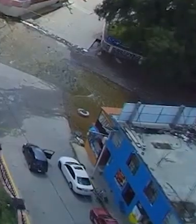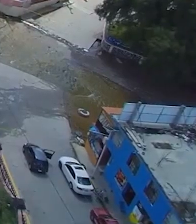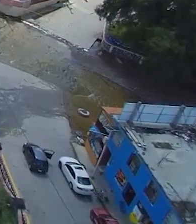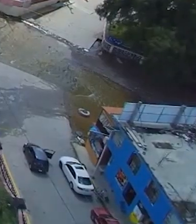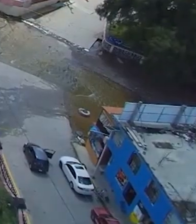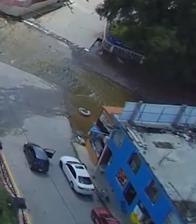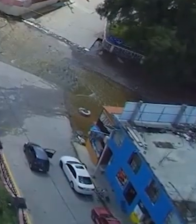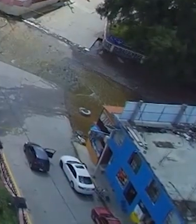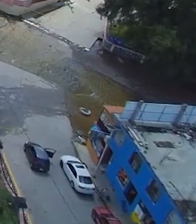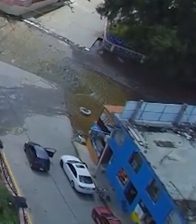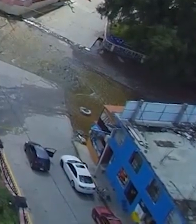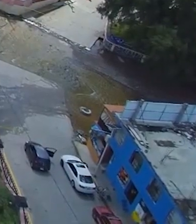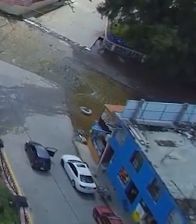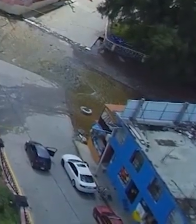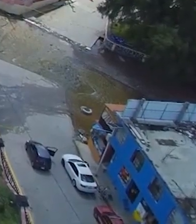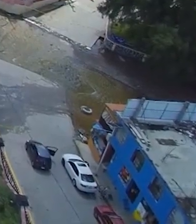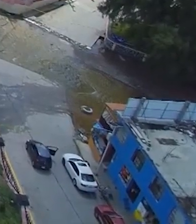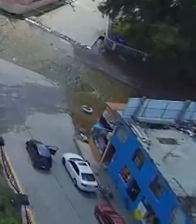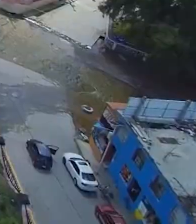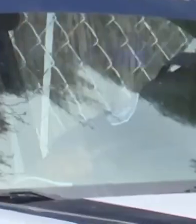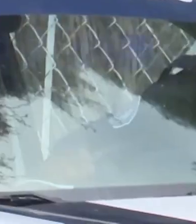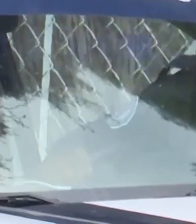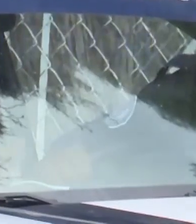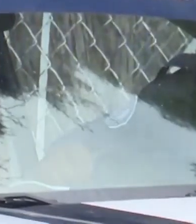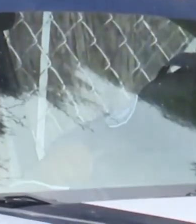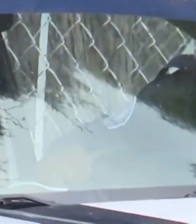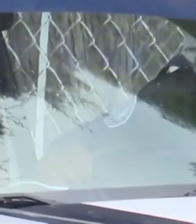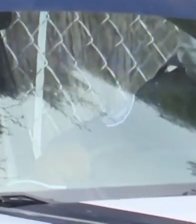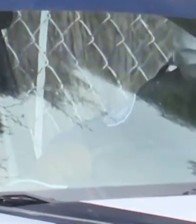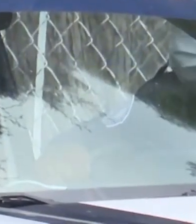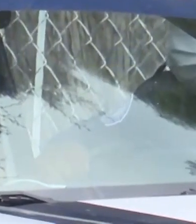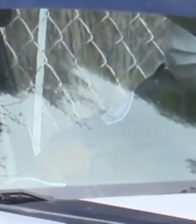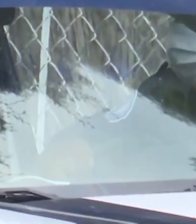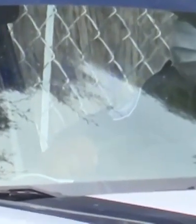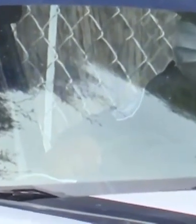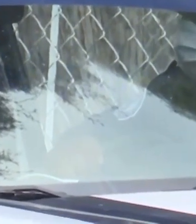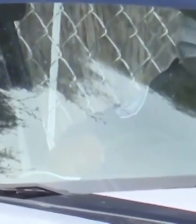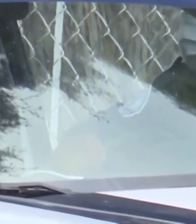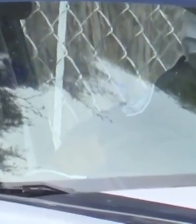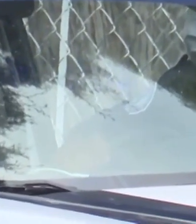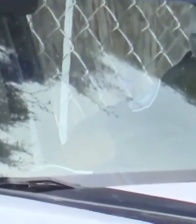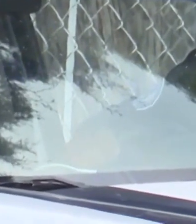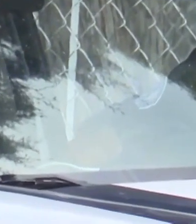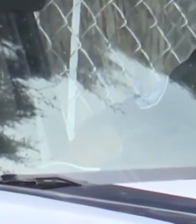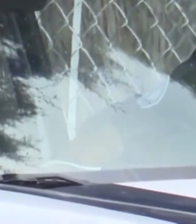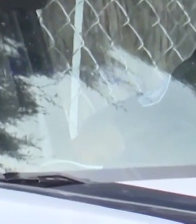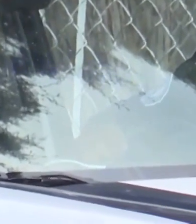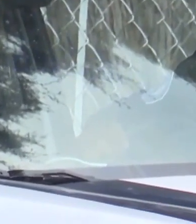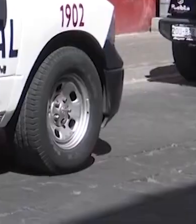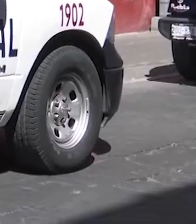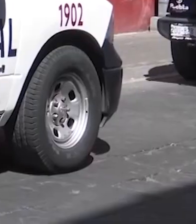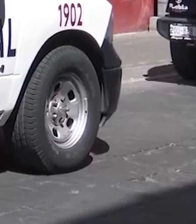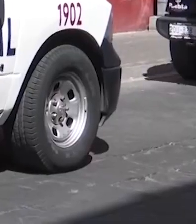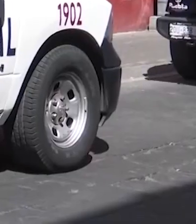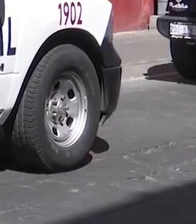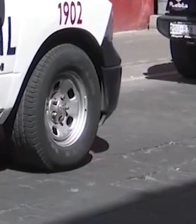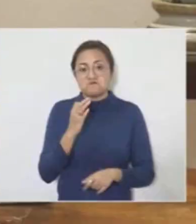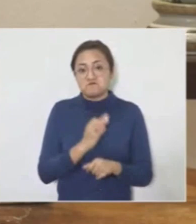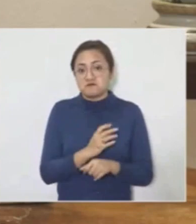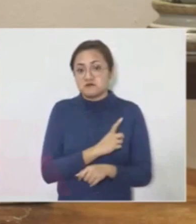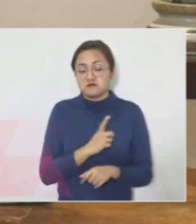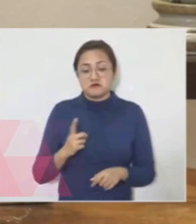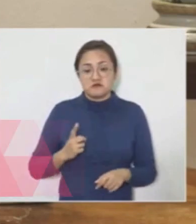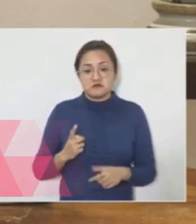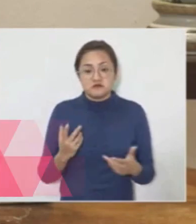Indicó que esta semana presentará una reforma de ley para que los ayuntamientos eviten contratar perfiles con antecedentes delincuenciales